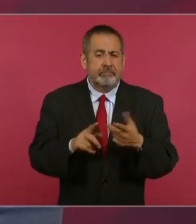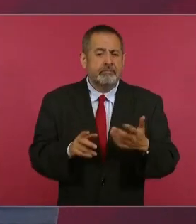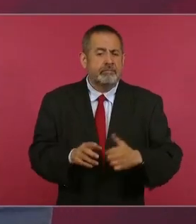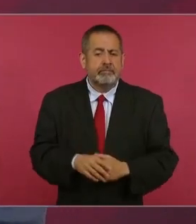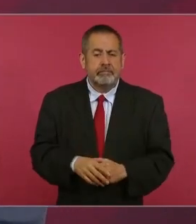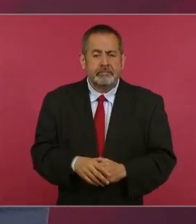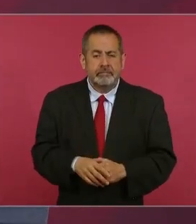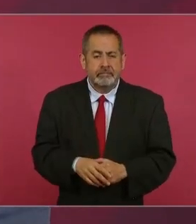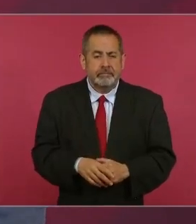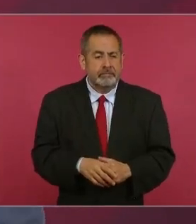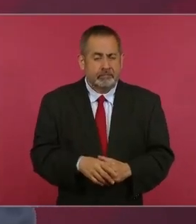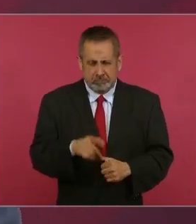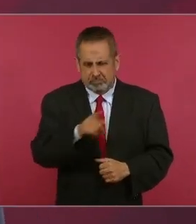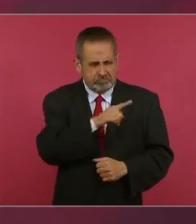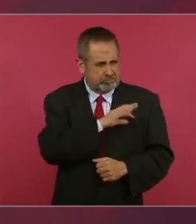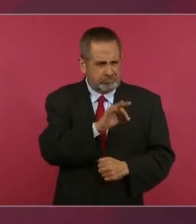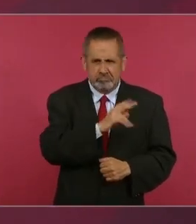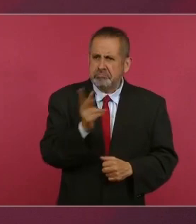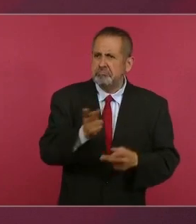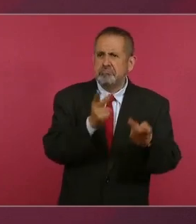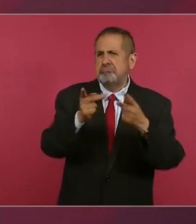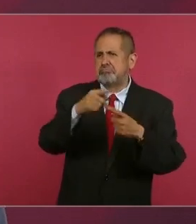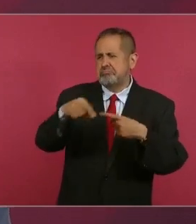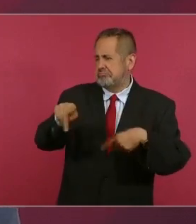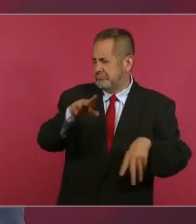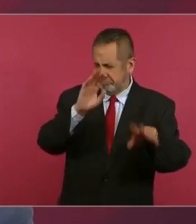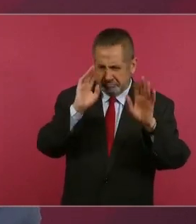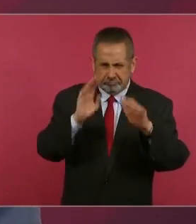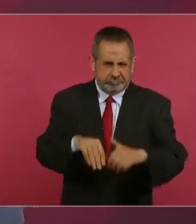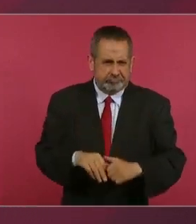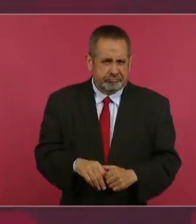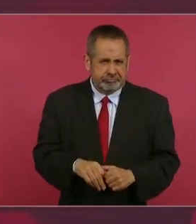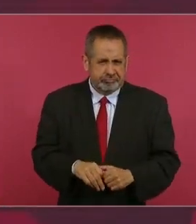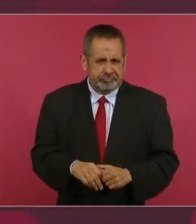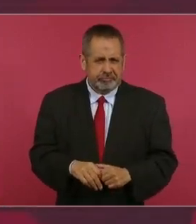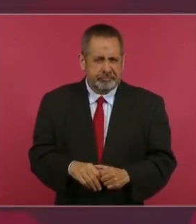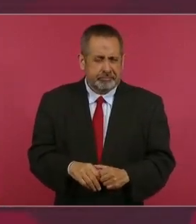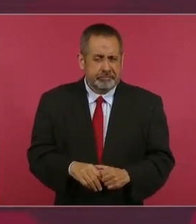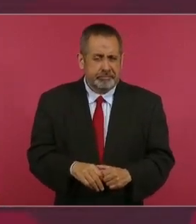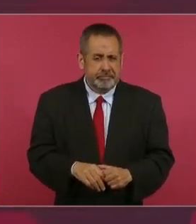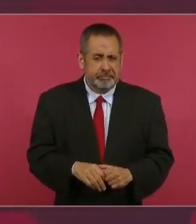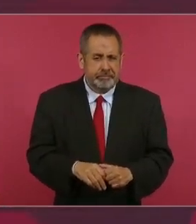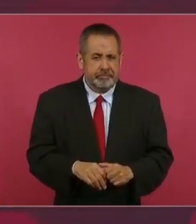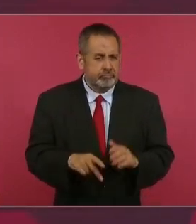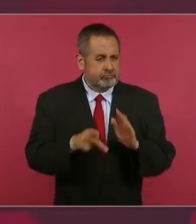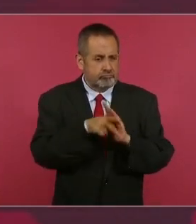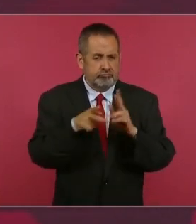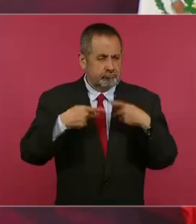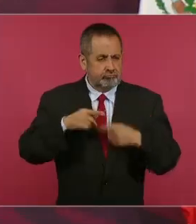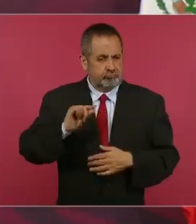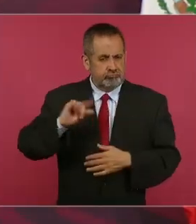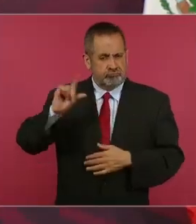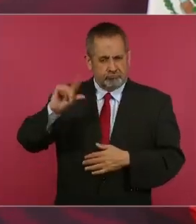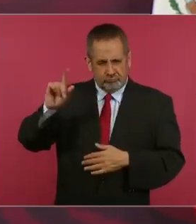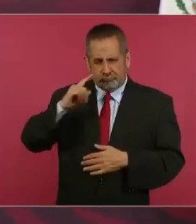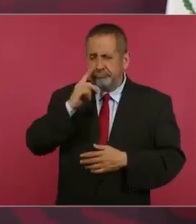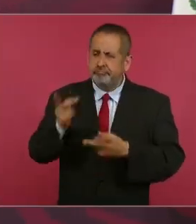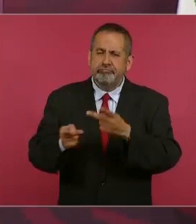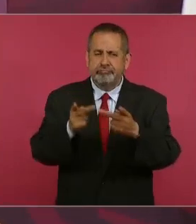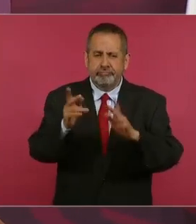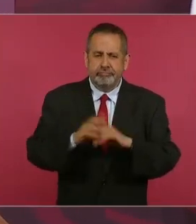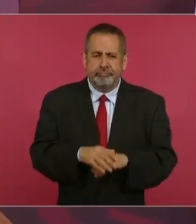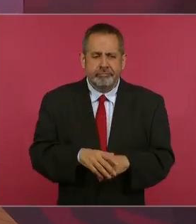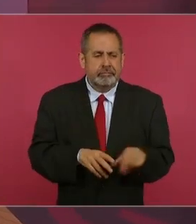Pueden preguntar si son periodistas profesionales. No,